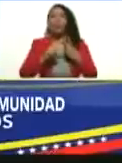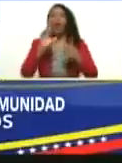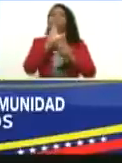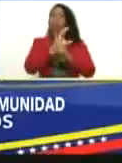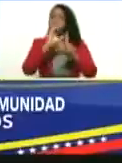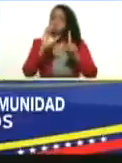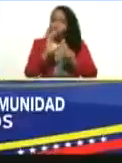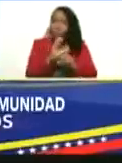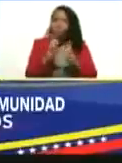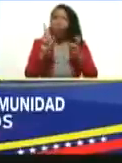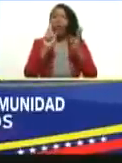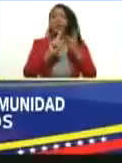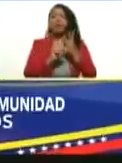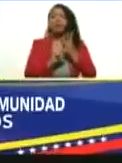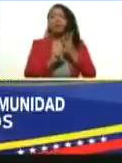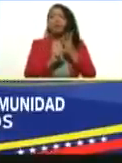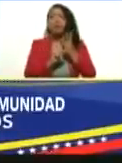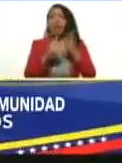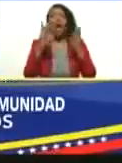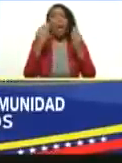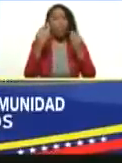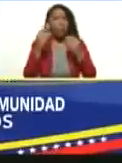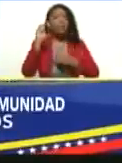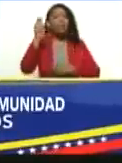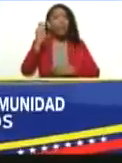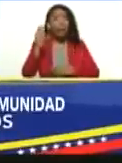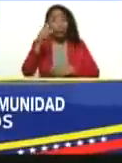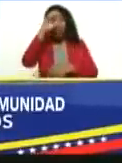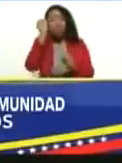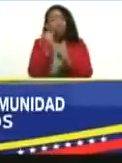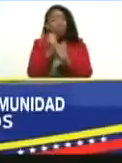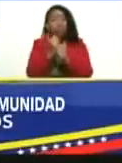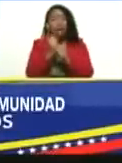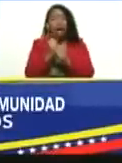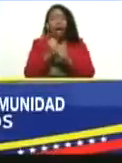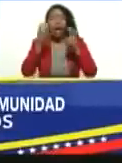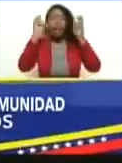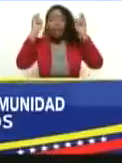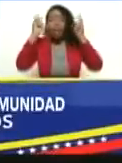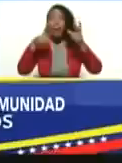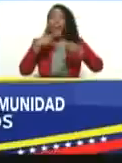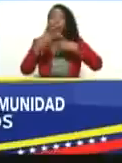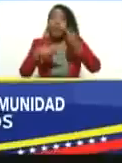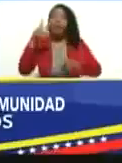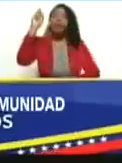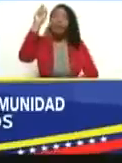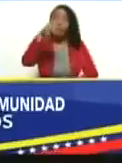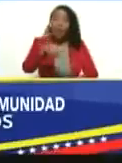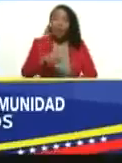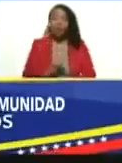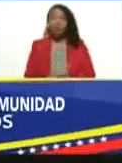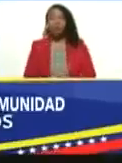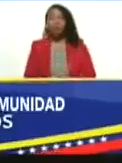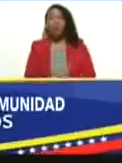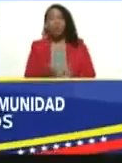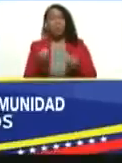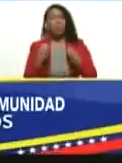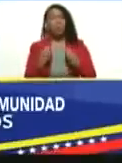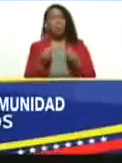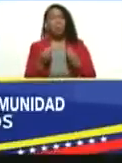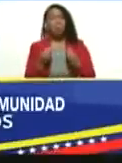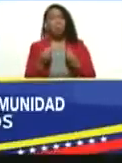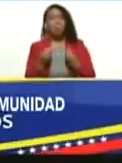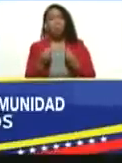cultura hay muchas tareas en el campo de la política para